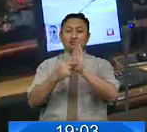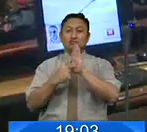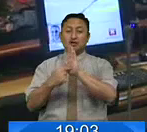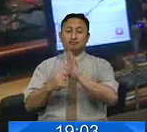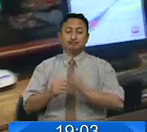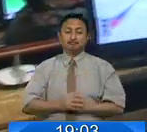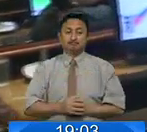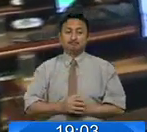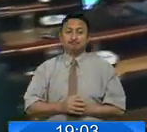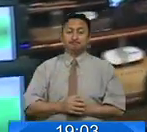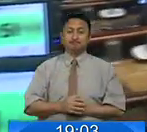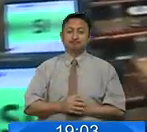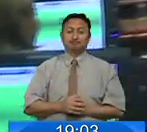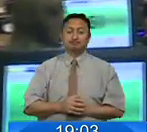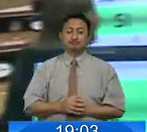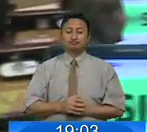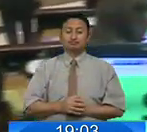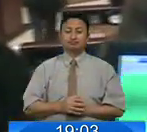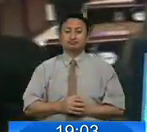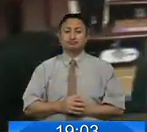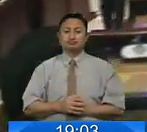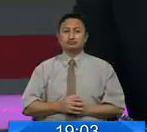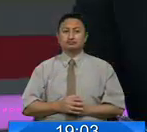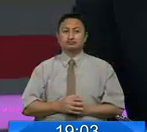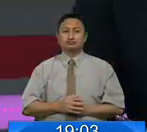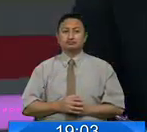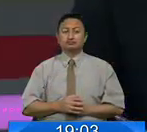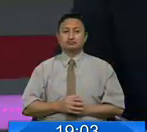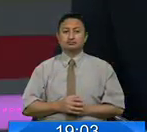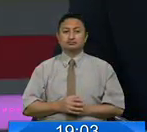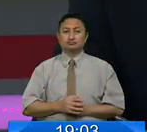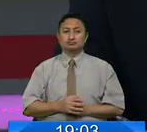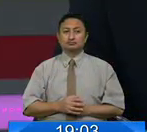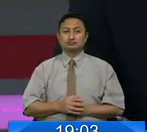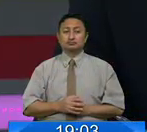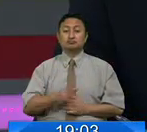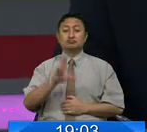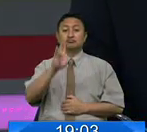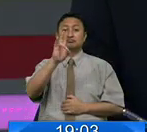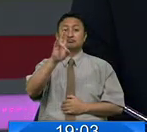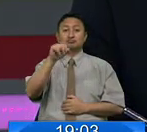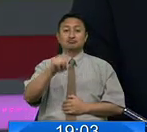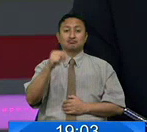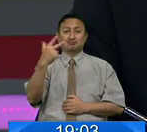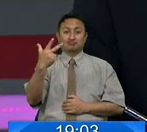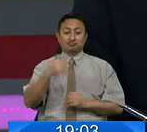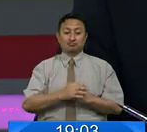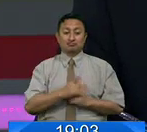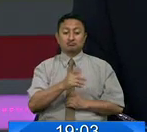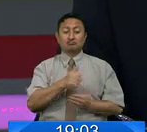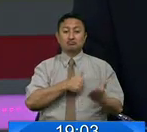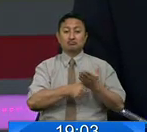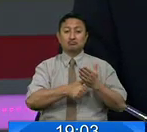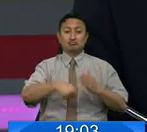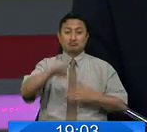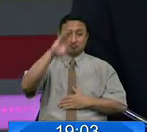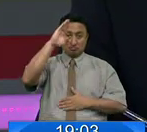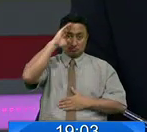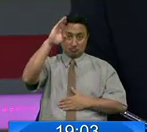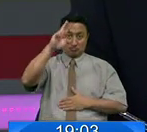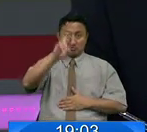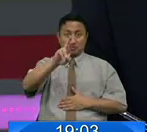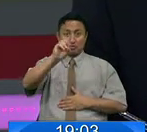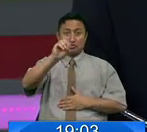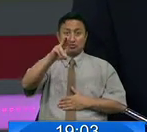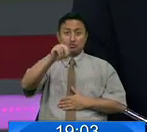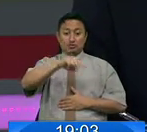en kit informó andrea orbe 7 noche y tres minutos la ministra de gobierno maría paula romo y el